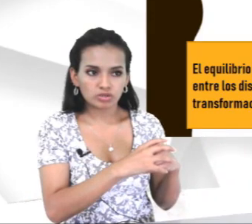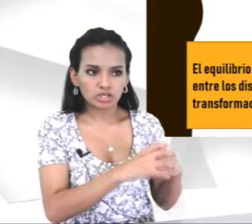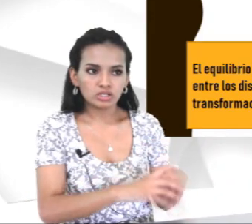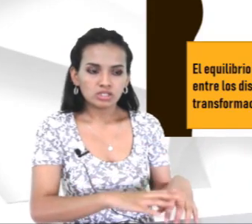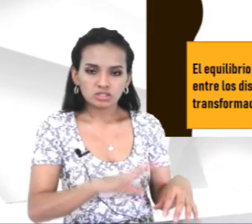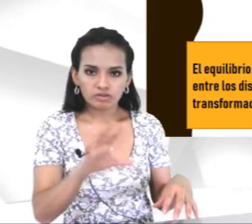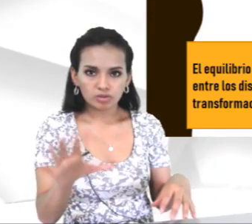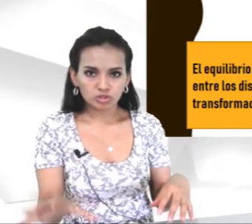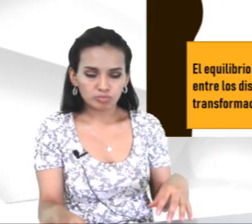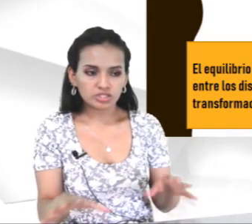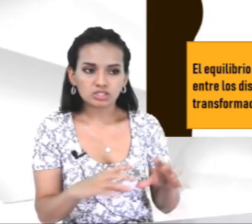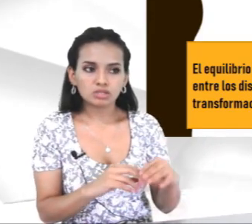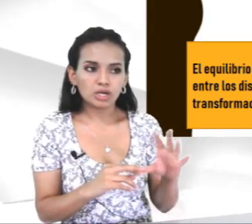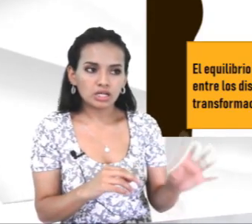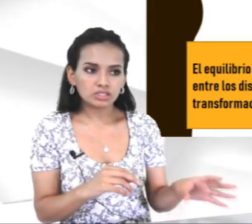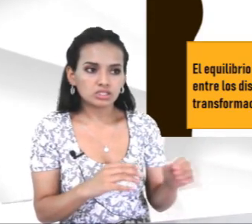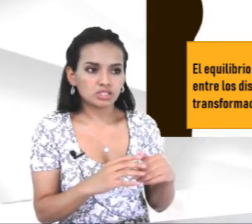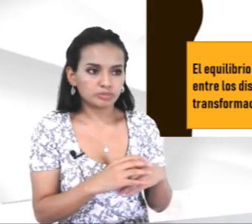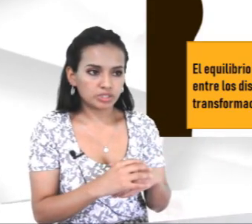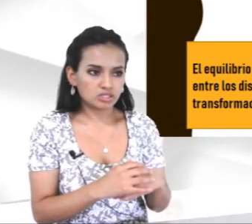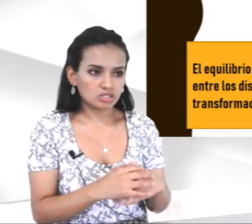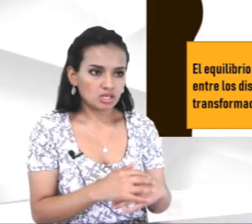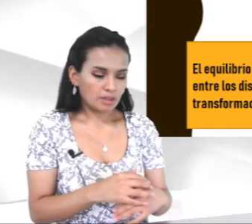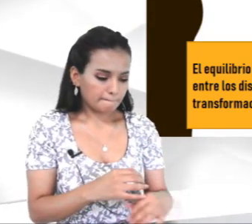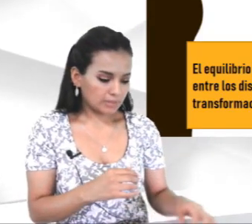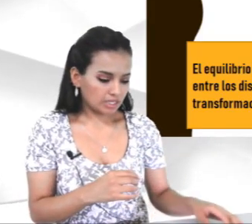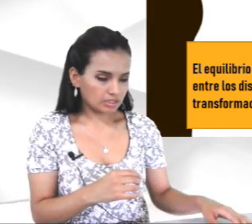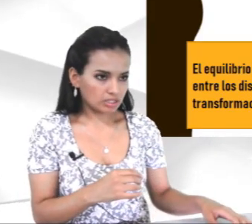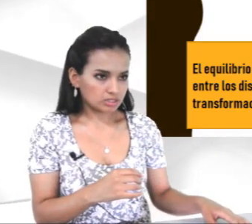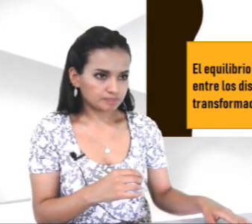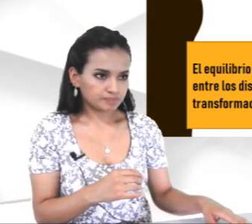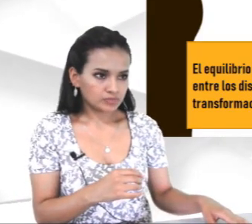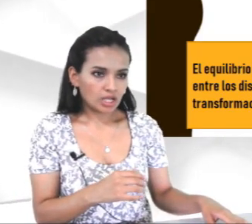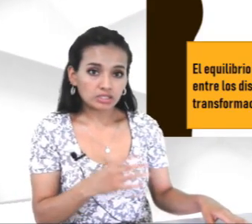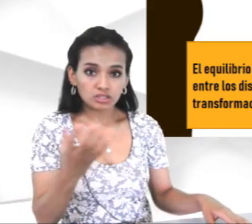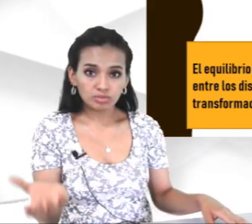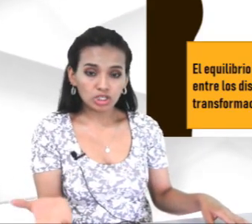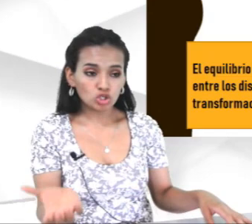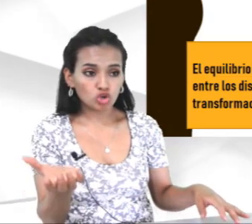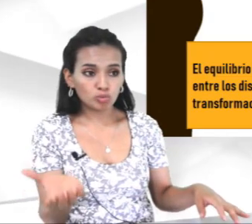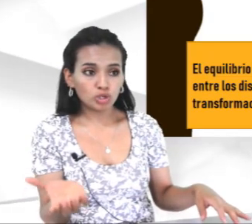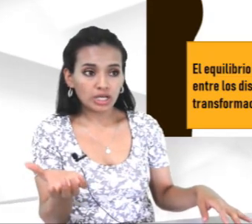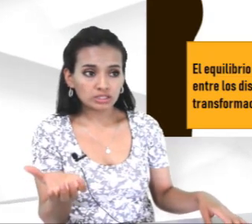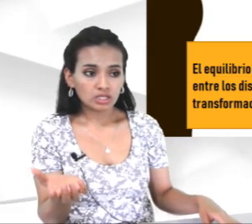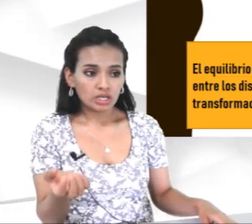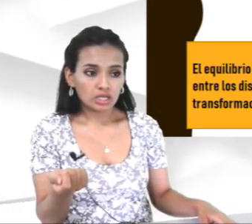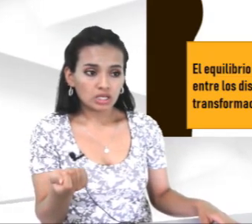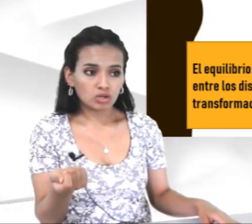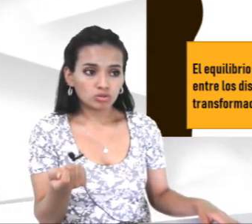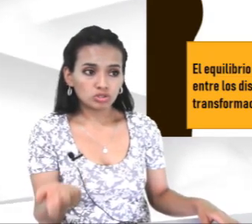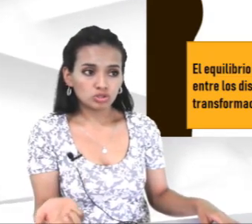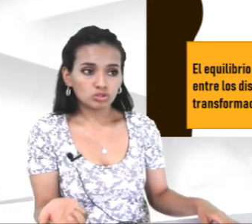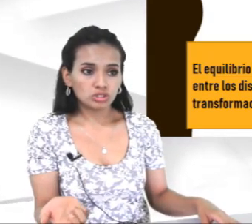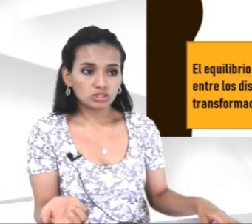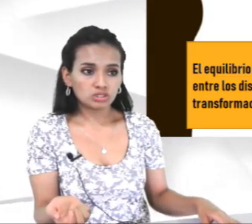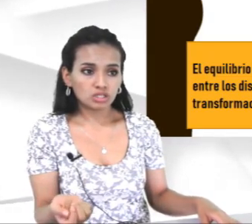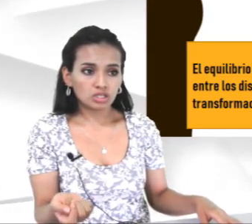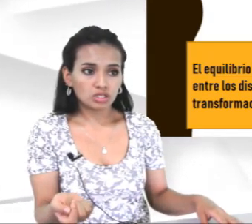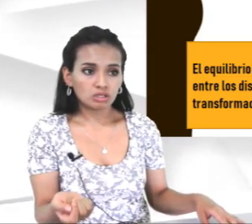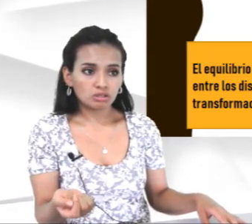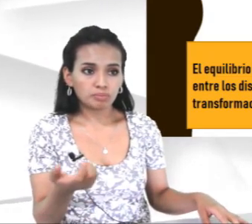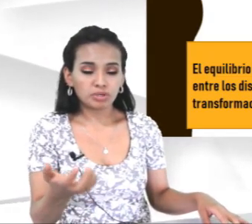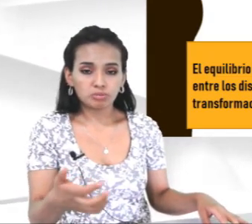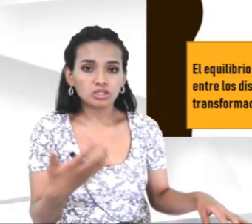desarrollar si hablamos de especies animales y especies vegetales así también como las condiciones